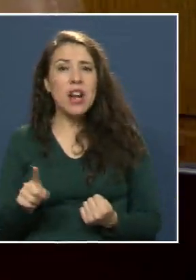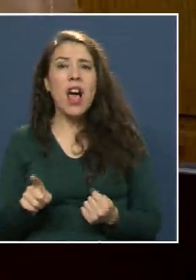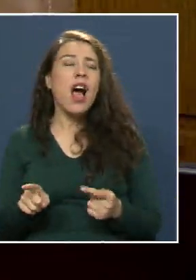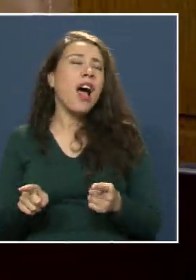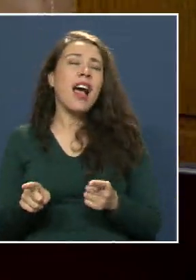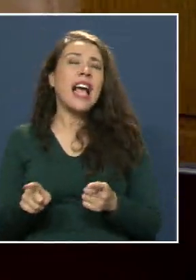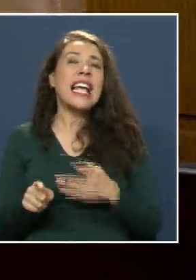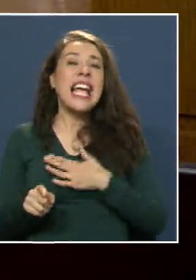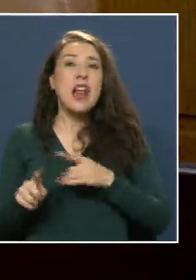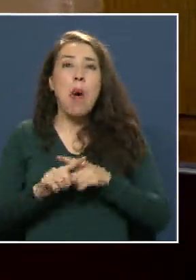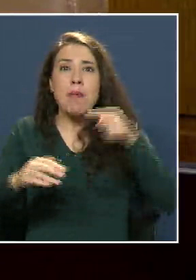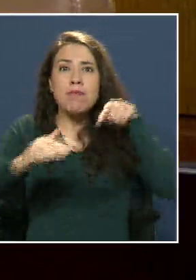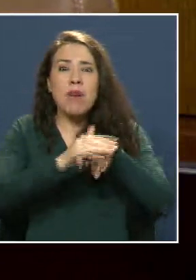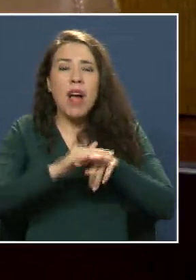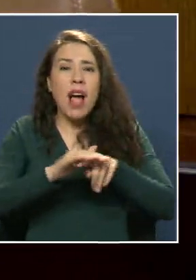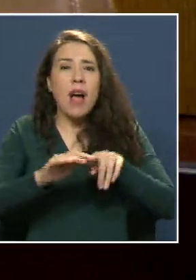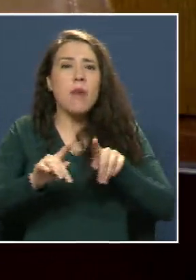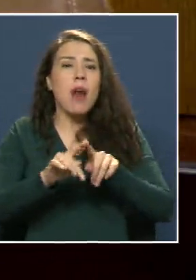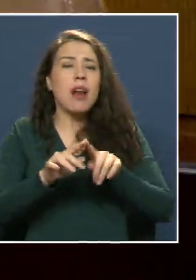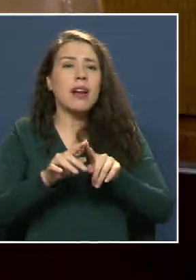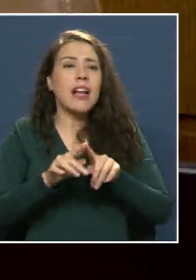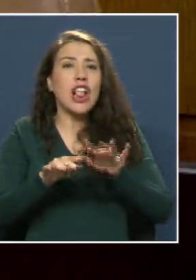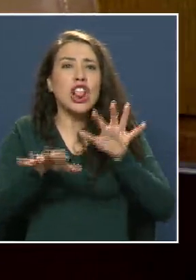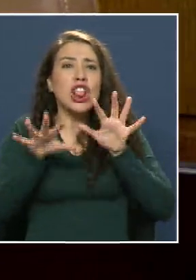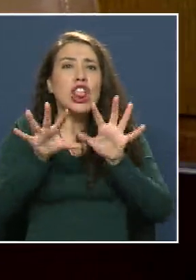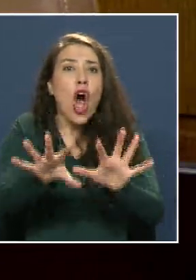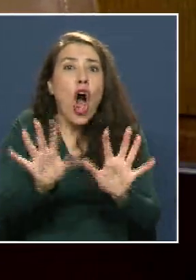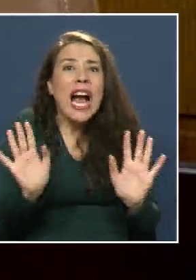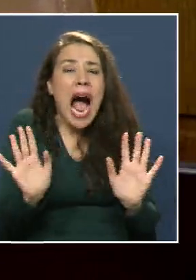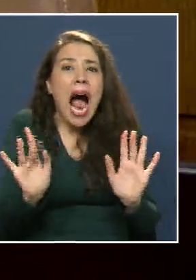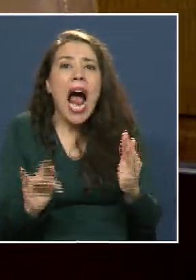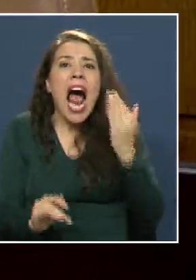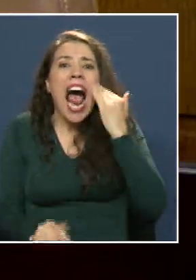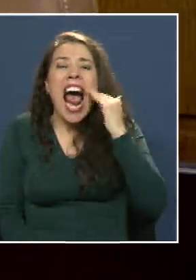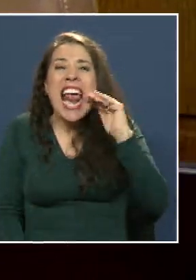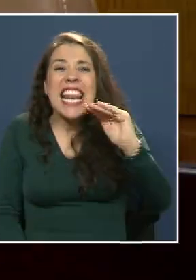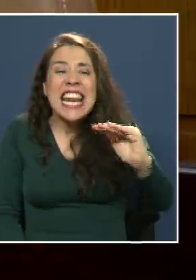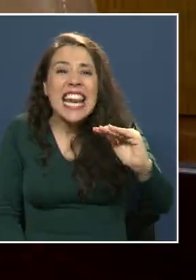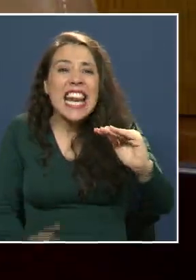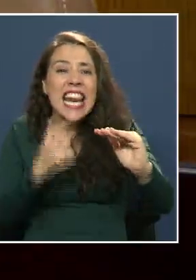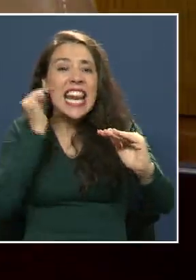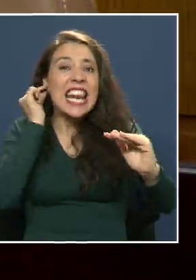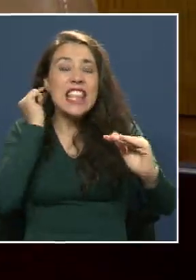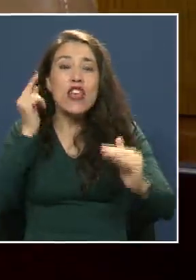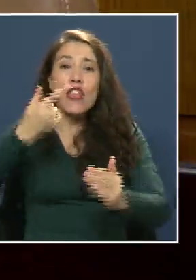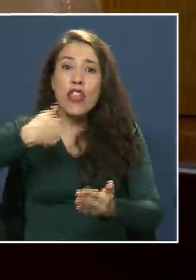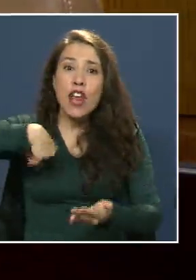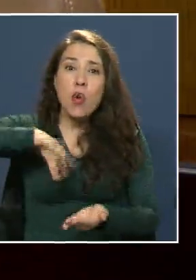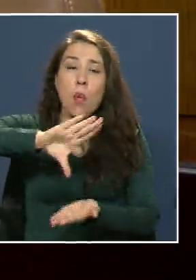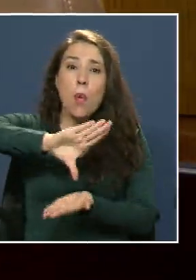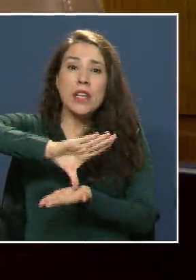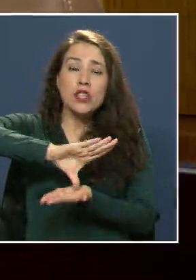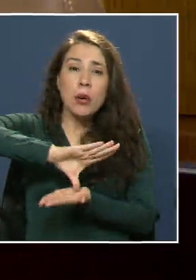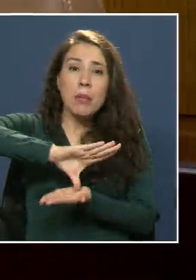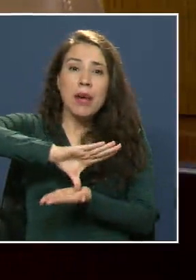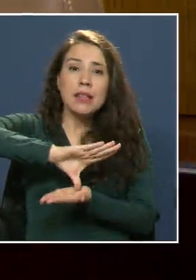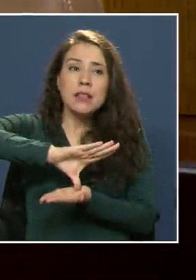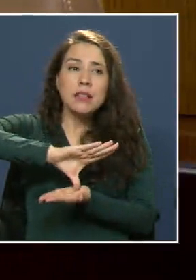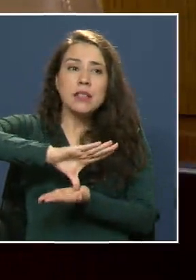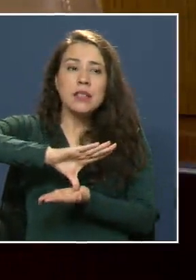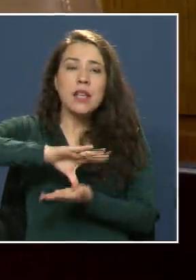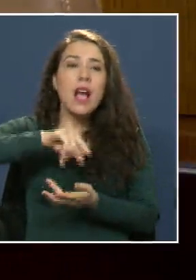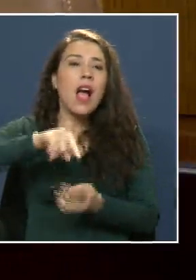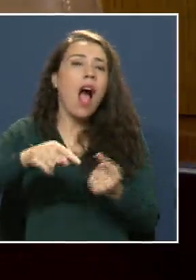alguna vez a tocar un pelo de algún niño o niña en nuestro país y que han quedado